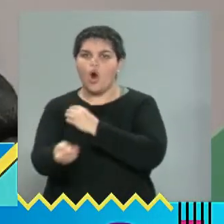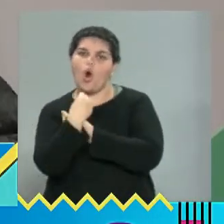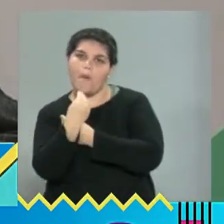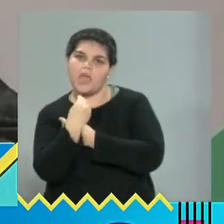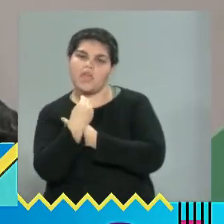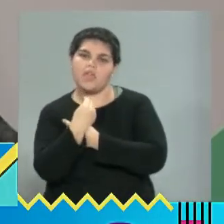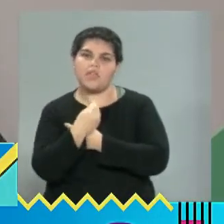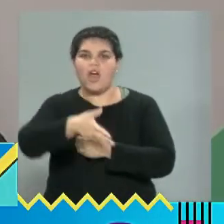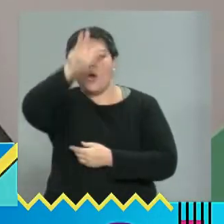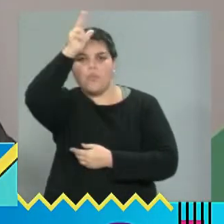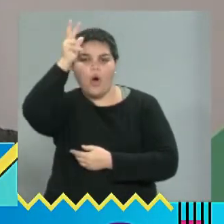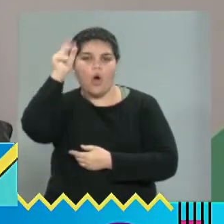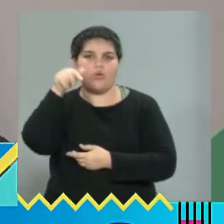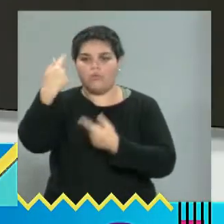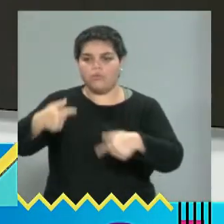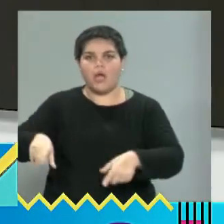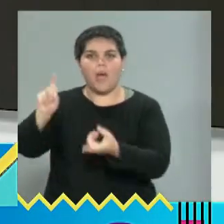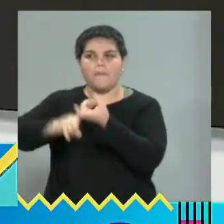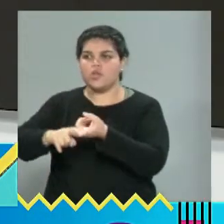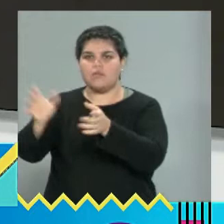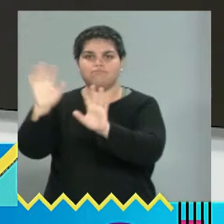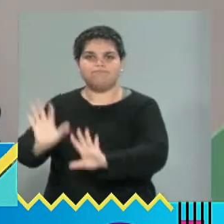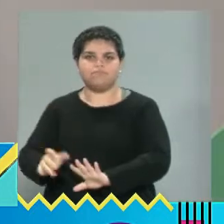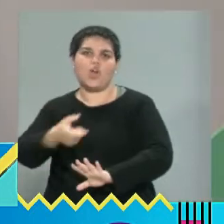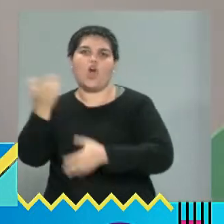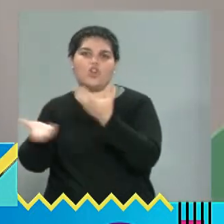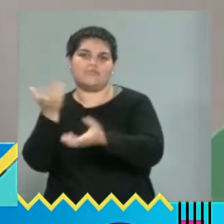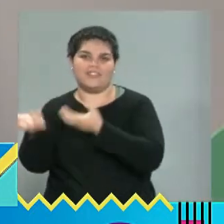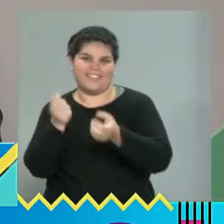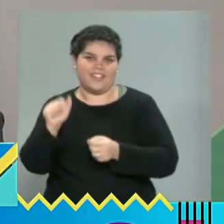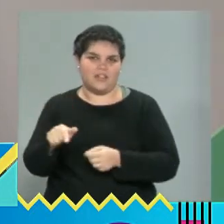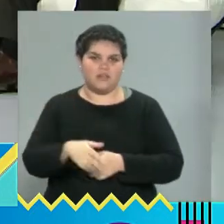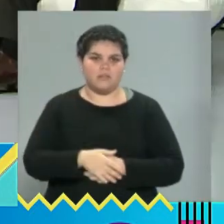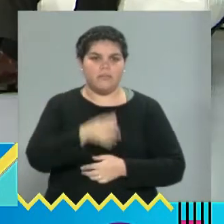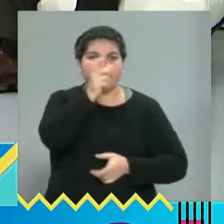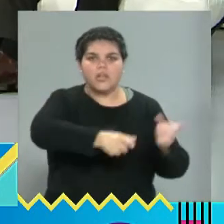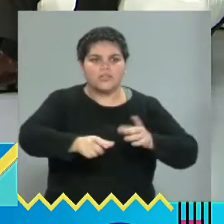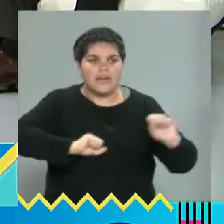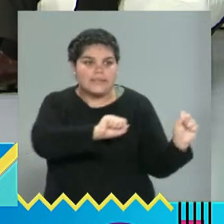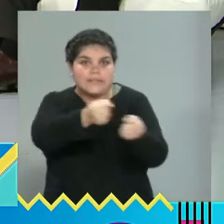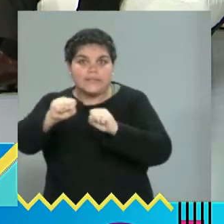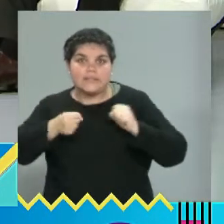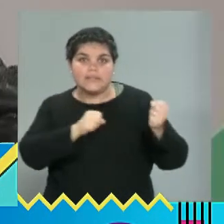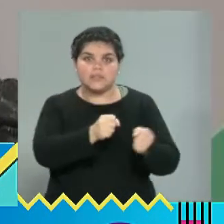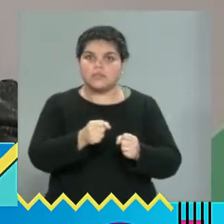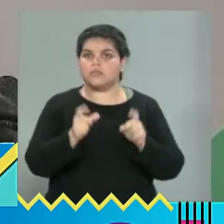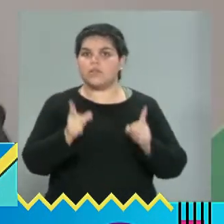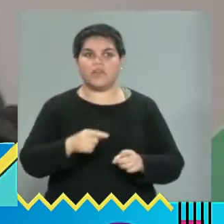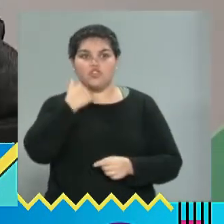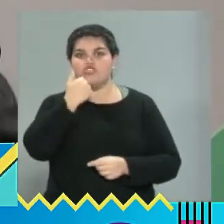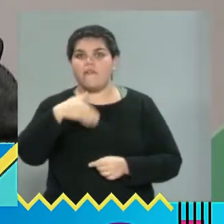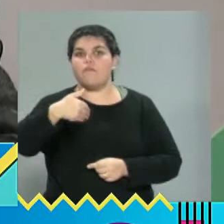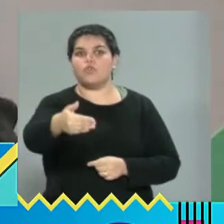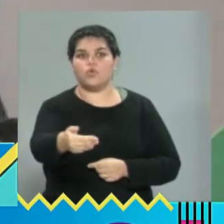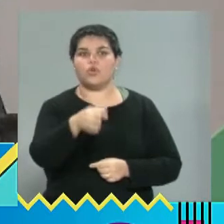había preparado la mujer. Es decir, que cuando la gente está muy ansiosa, que por ejemplo... Sebastián dice, no sabemos qué va a pasar con la tasa,